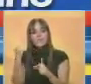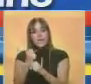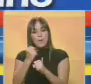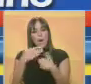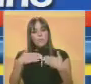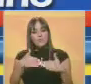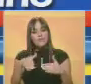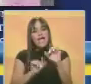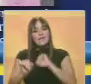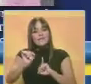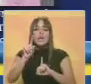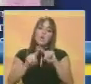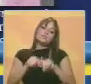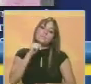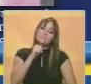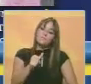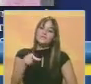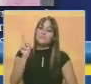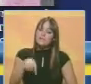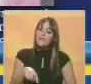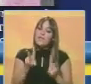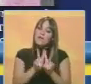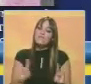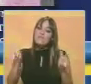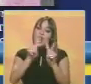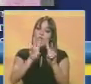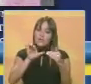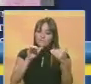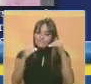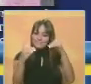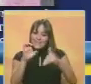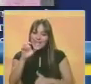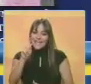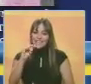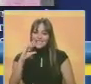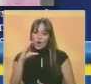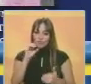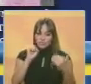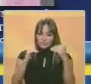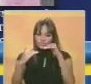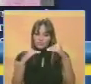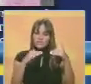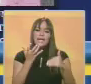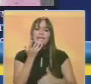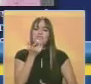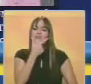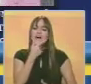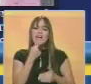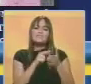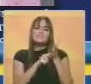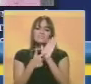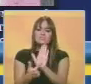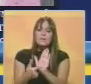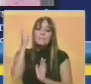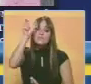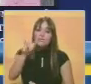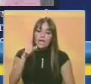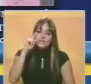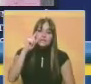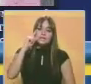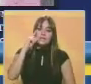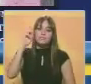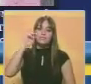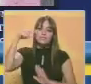público, prevención de accidentes y apego a los valores éticos que demanda el país, con ejemplos sencillos que llevan a la reflexión a la audiencia con